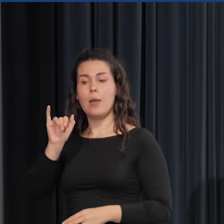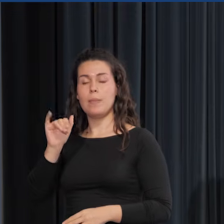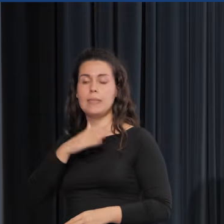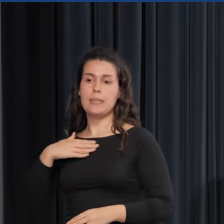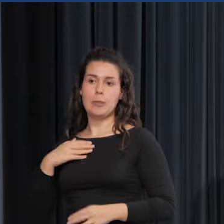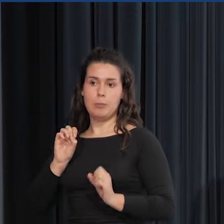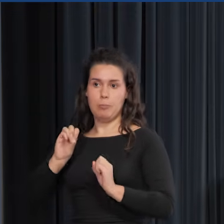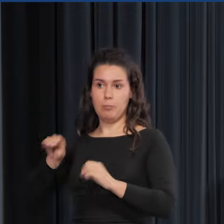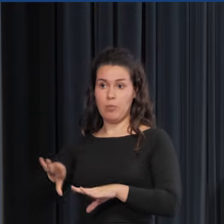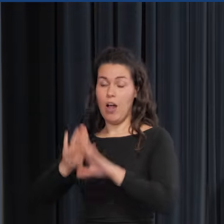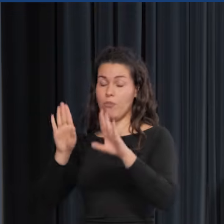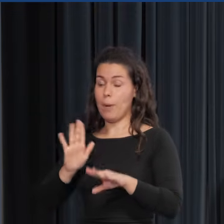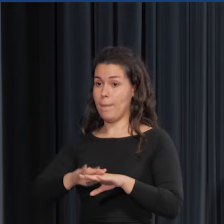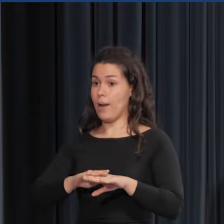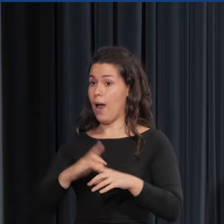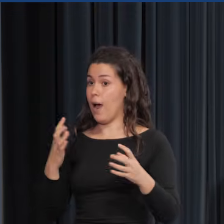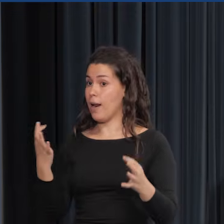mayor exposición a riesgos.